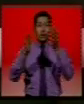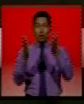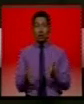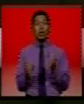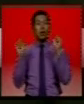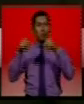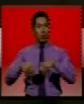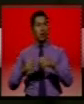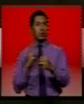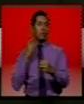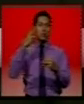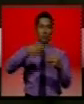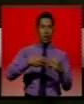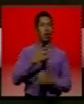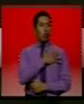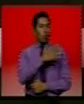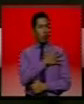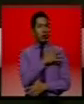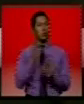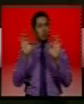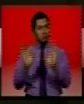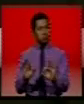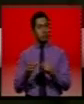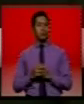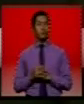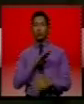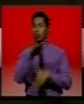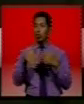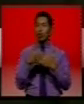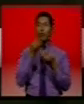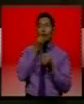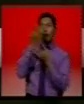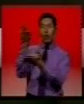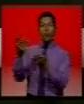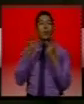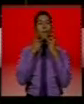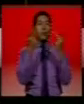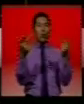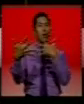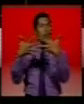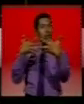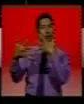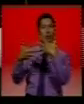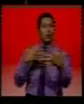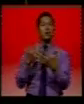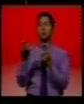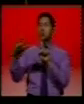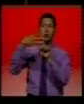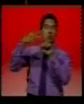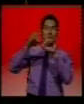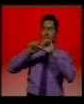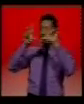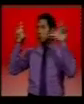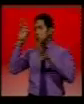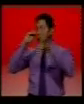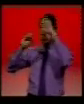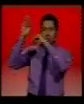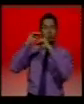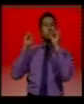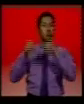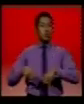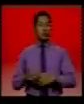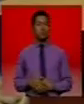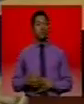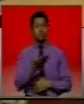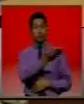toda la confianza porque toda la información es pública y transparente y puede acceder a través de distintos medios. Para que la ciudadanía conozca qué debe hacer